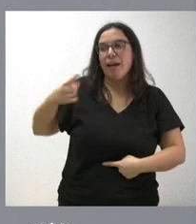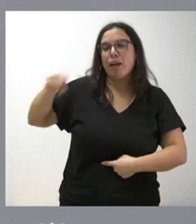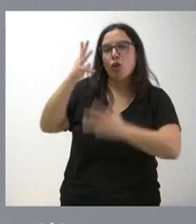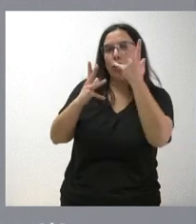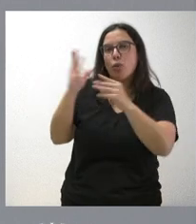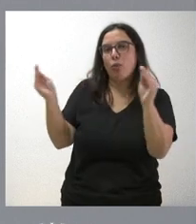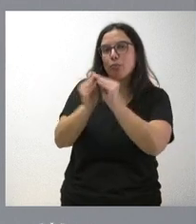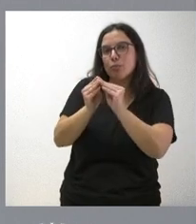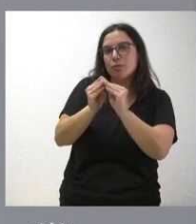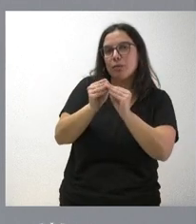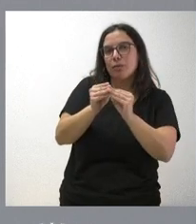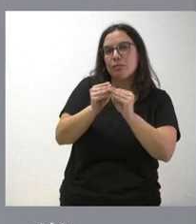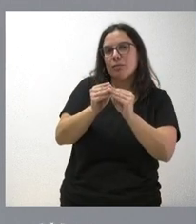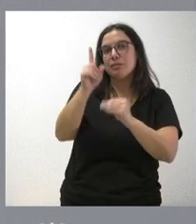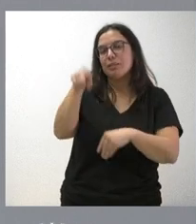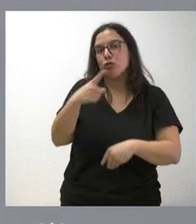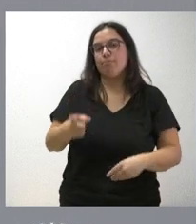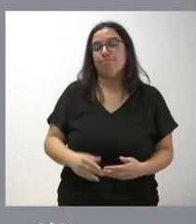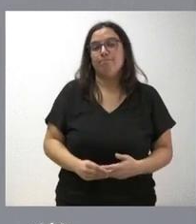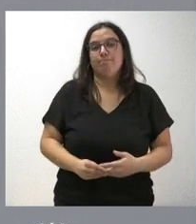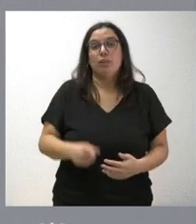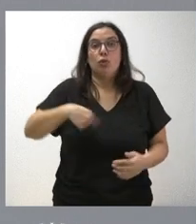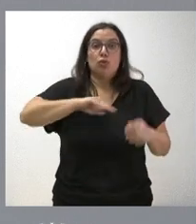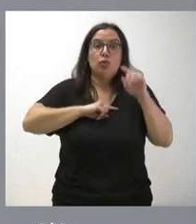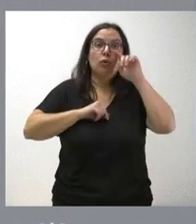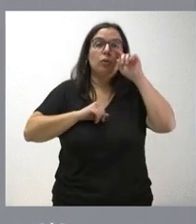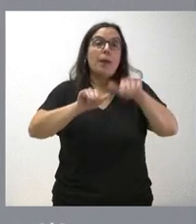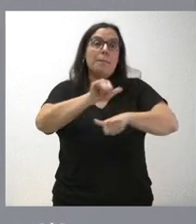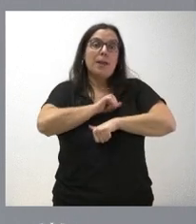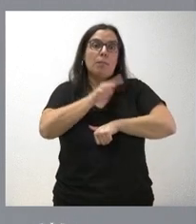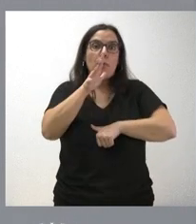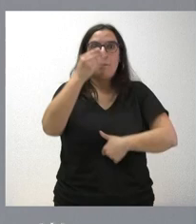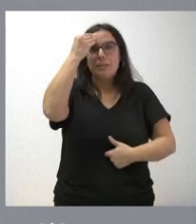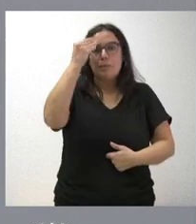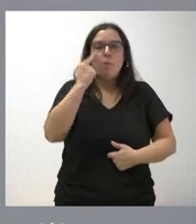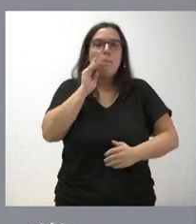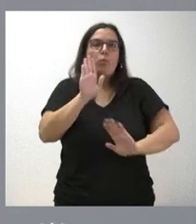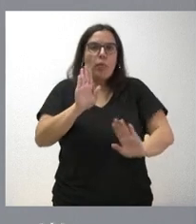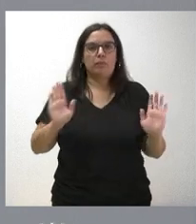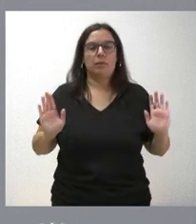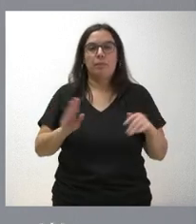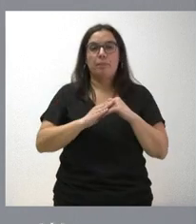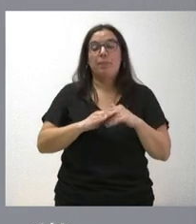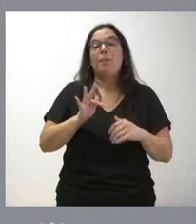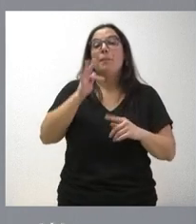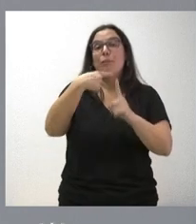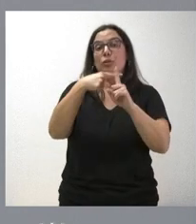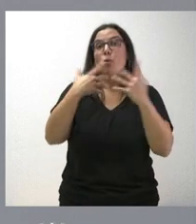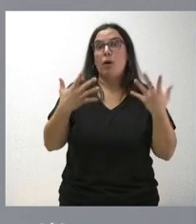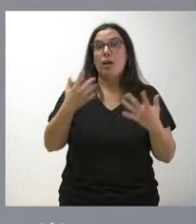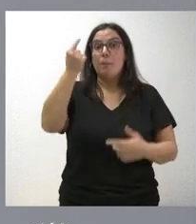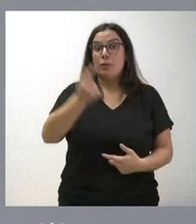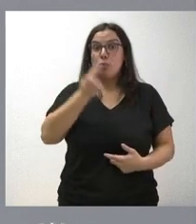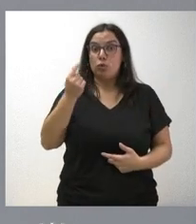cifras que se calcularon por esas comunidades o no nosotros estamos esperando porque nos parece una actitud prudente y tenemos una ventaja que es que tenemos un presupuesto en